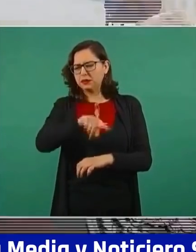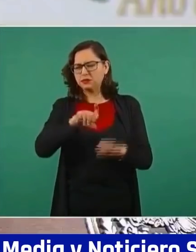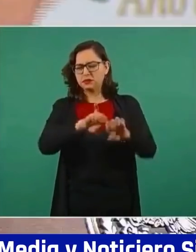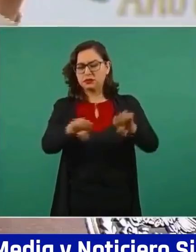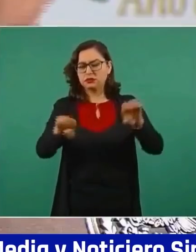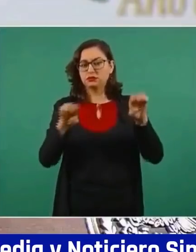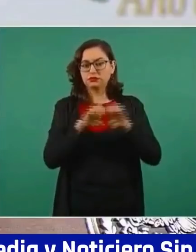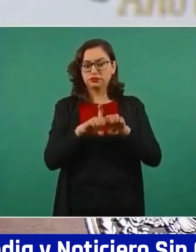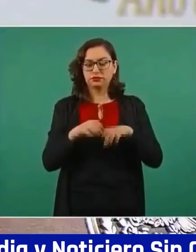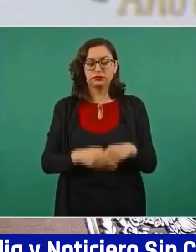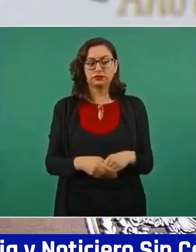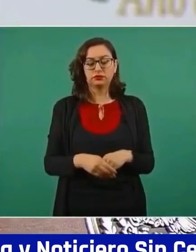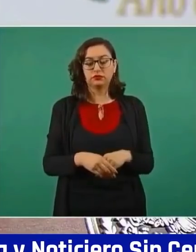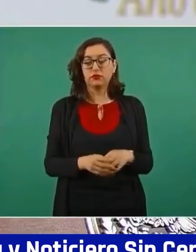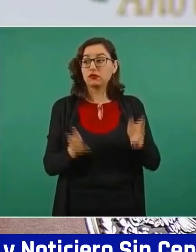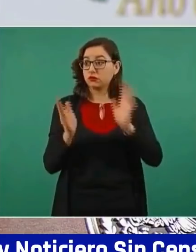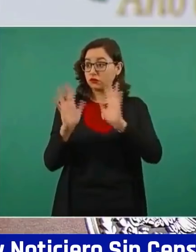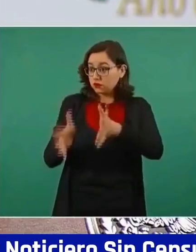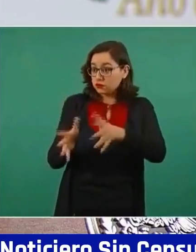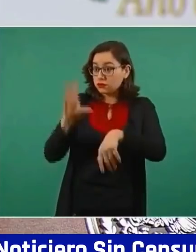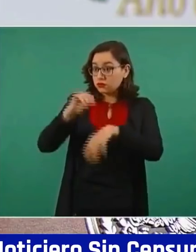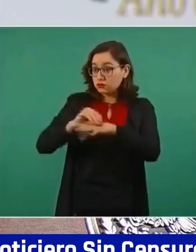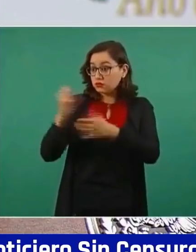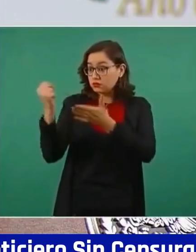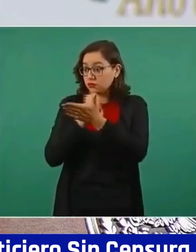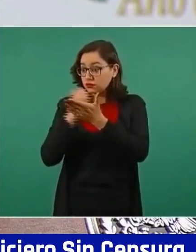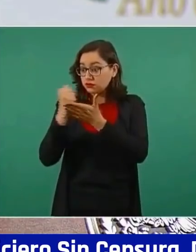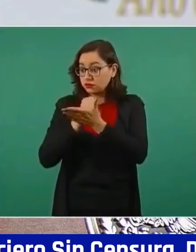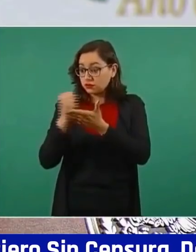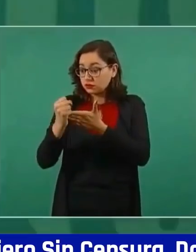Bueno, ya estaba la operación, pero a él le